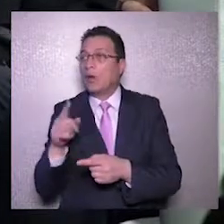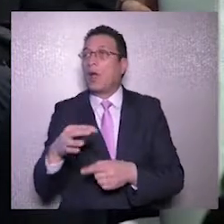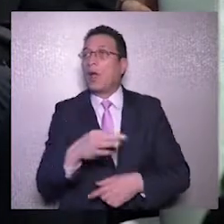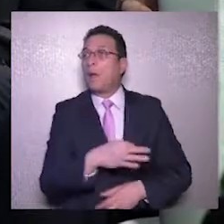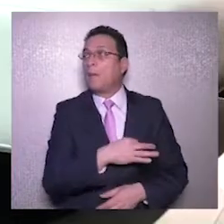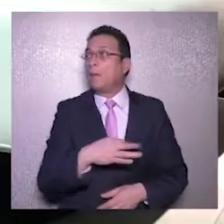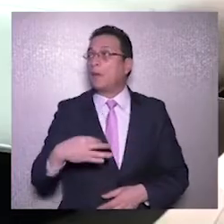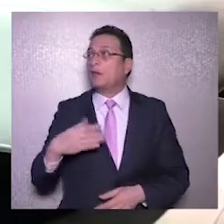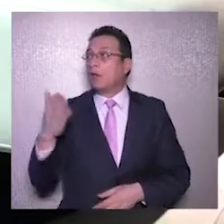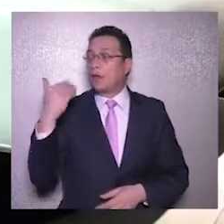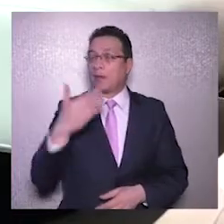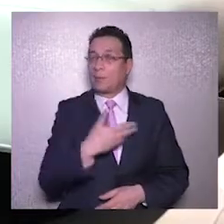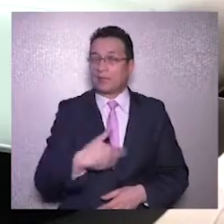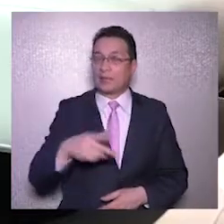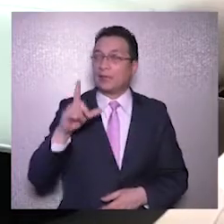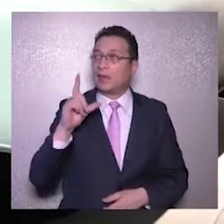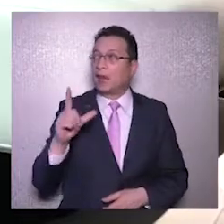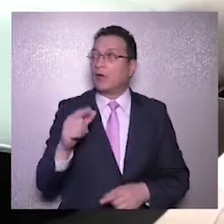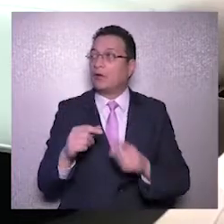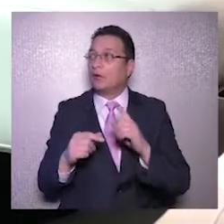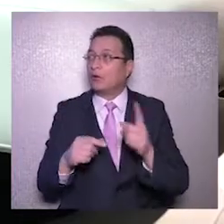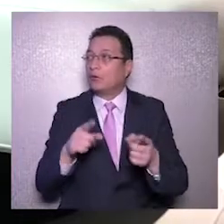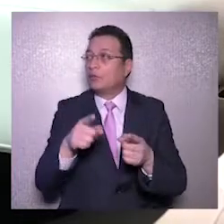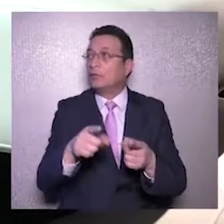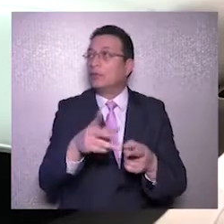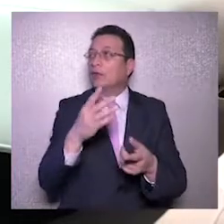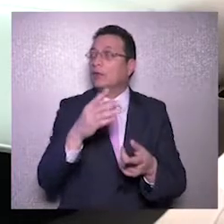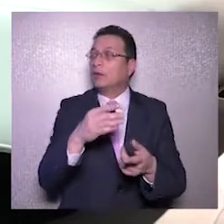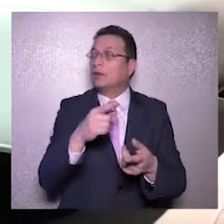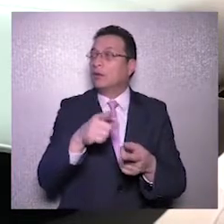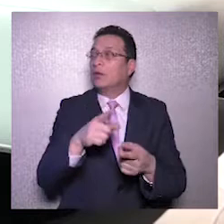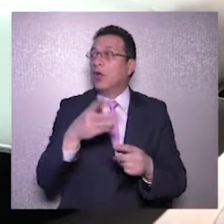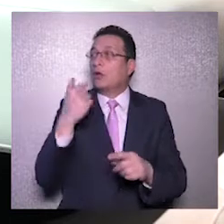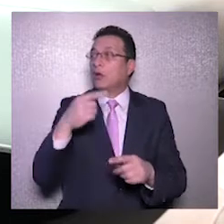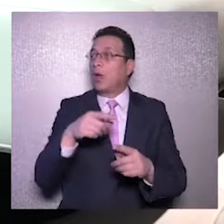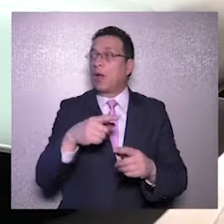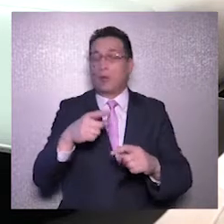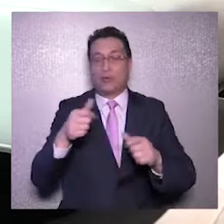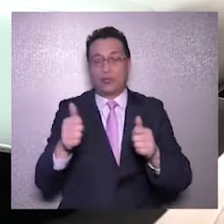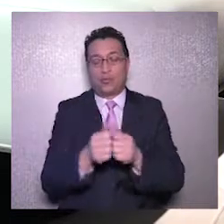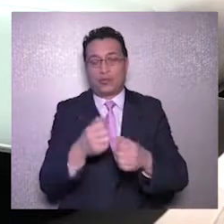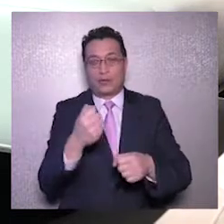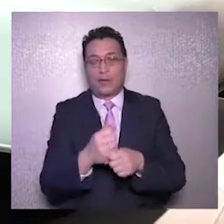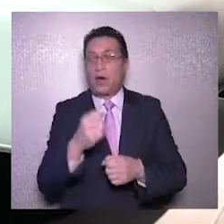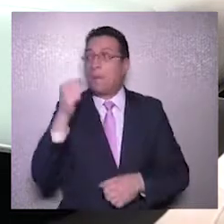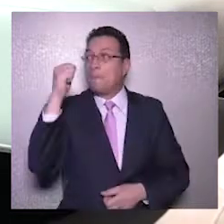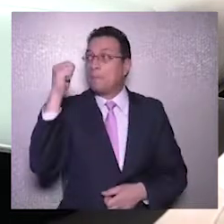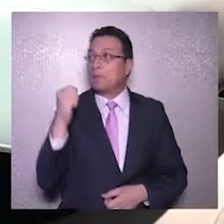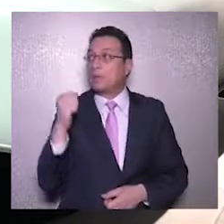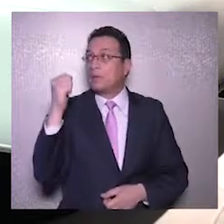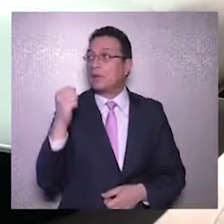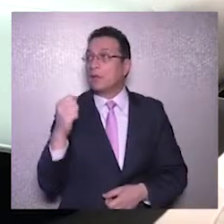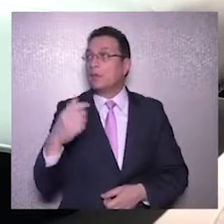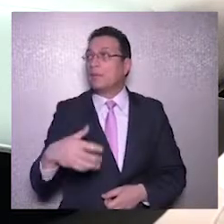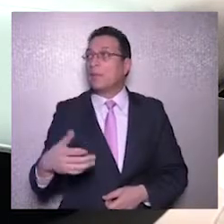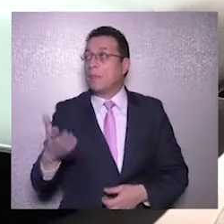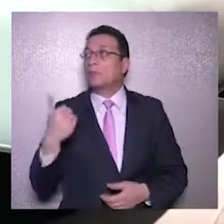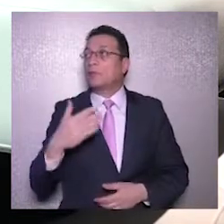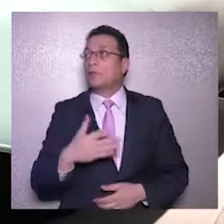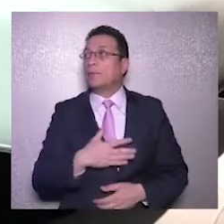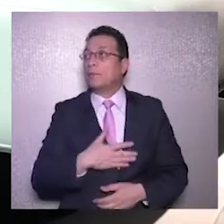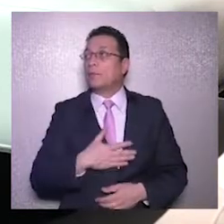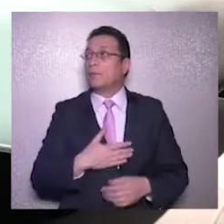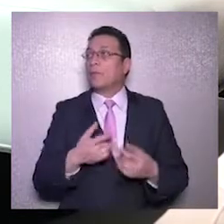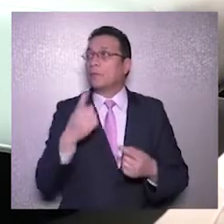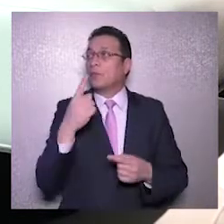del presidente Lago, el subsecretario doctor Castillo, en el gobierno del presidente Piñera. Yo trabajé en el ministerio del